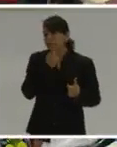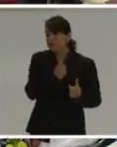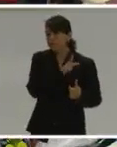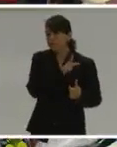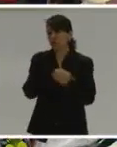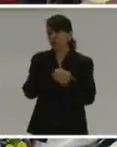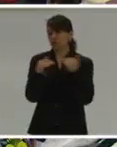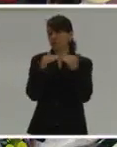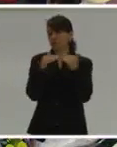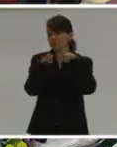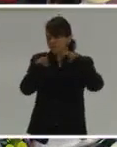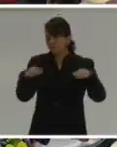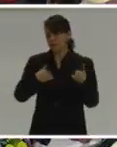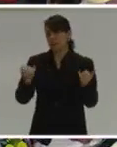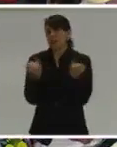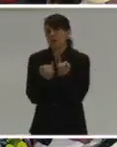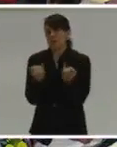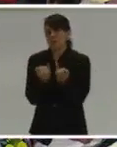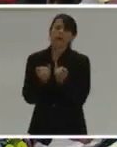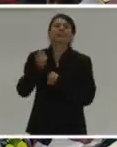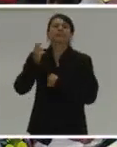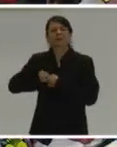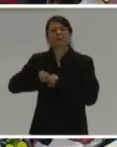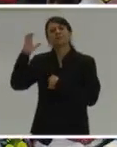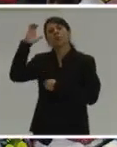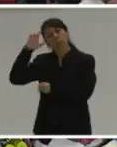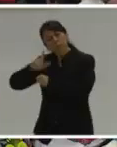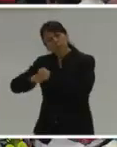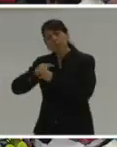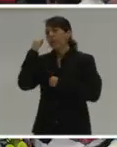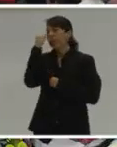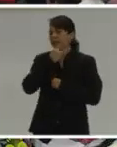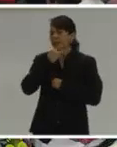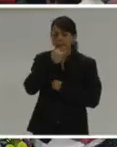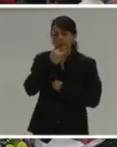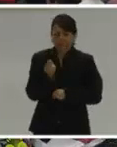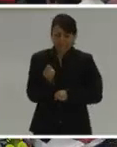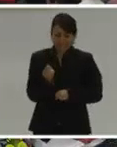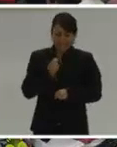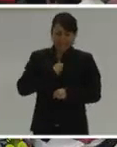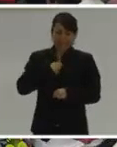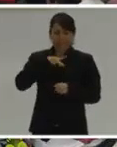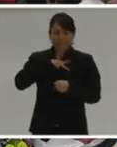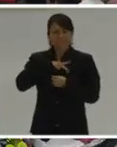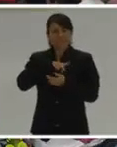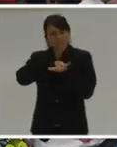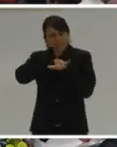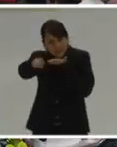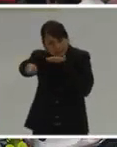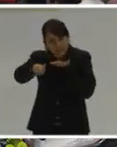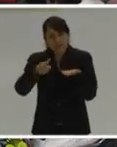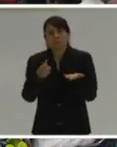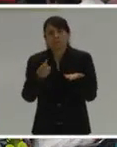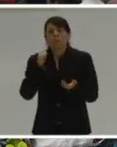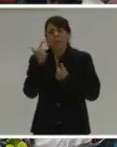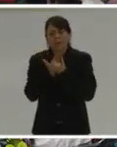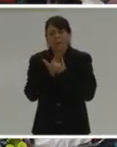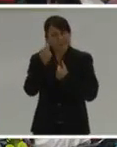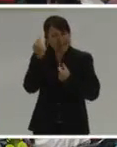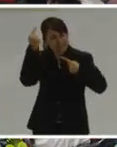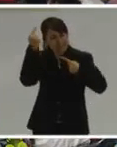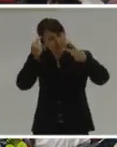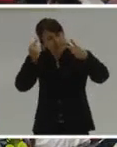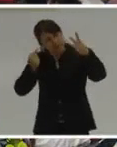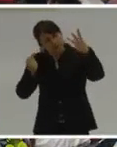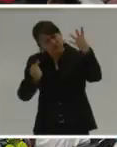los conocimientos y saberes tradicionales, idiomas, el derecho a la identidad y al orgullo de pueblo. O sea, no